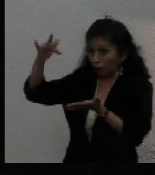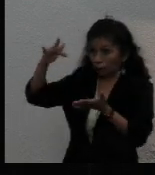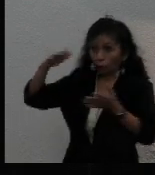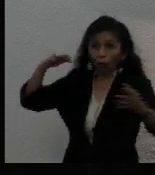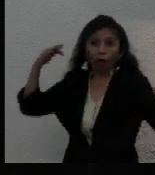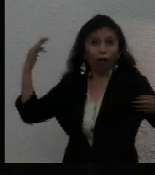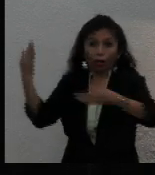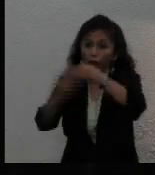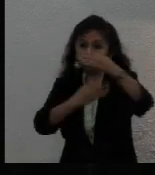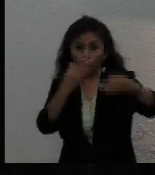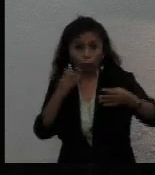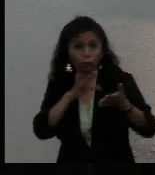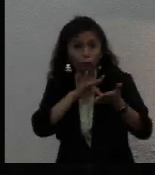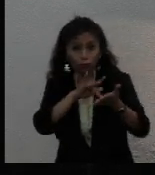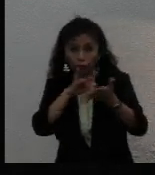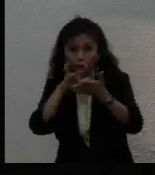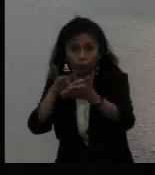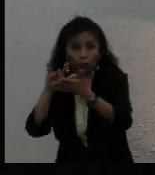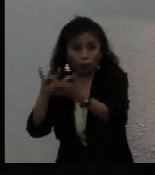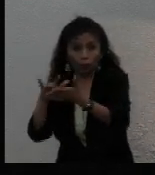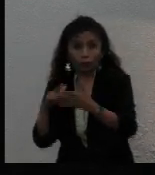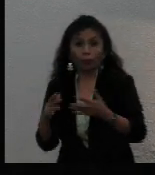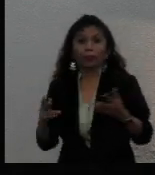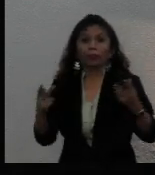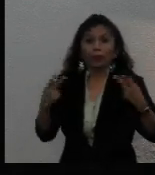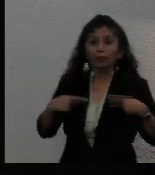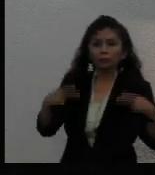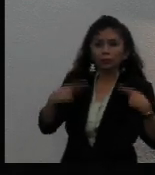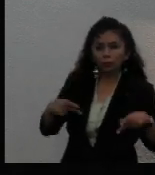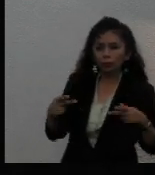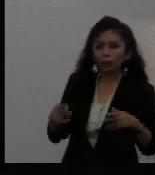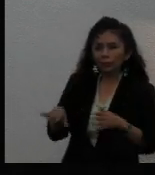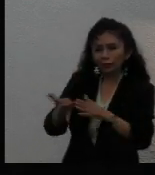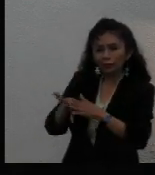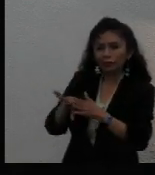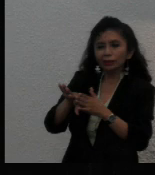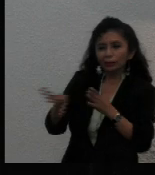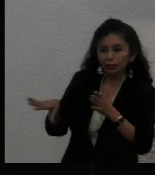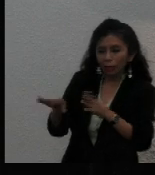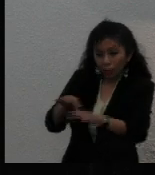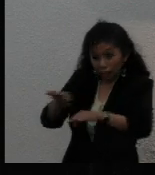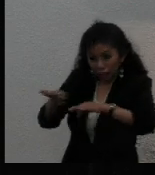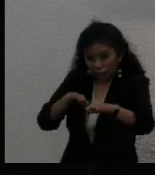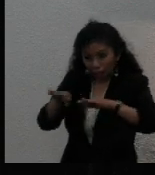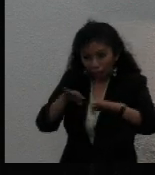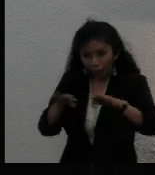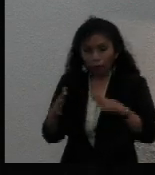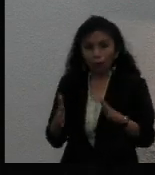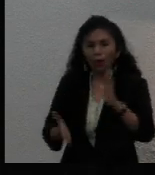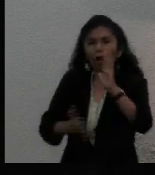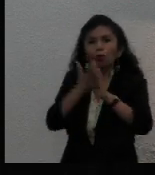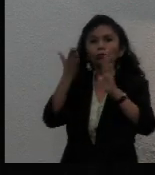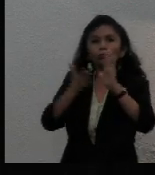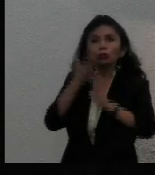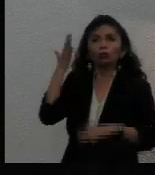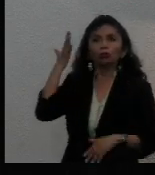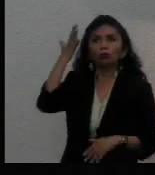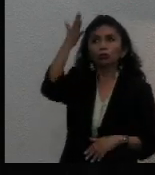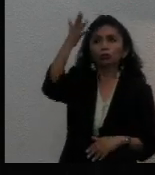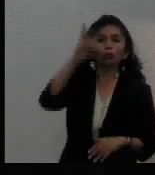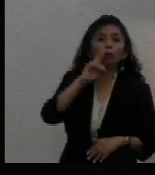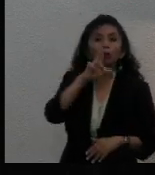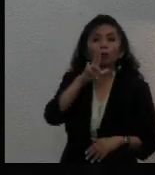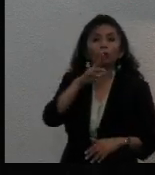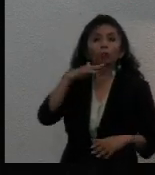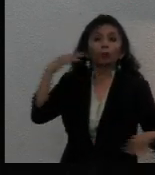todos los que han contribuido a estos logros y a aquellos que continúan y continuarán trabajando para construir un futuro mejor para